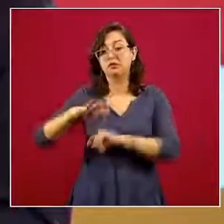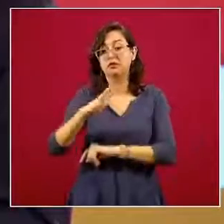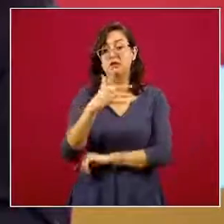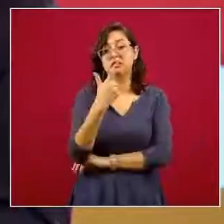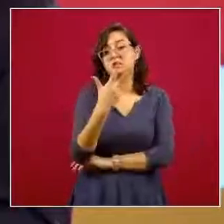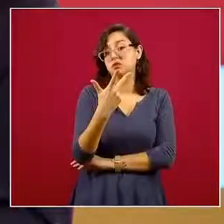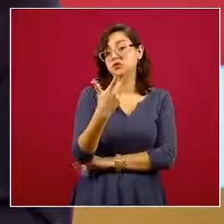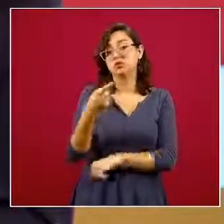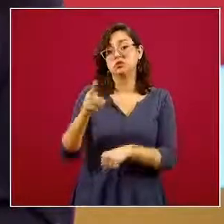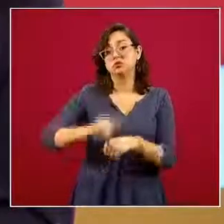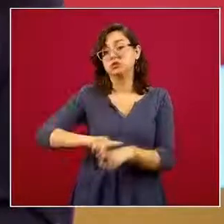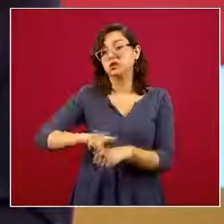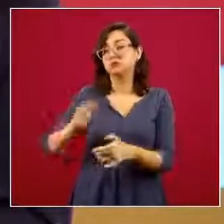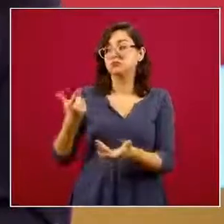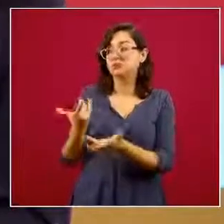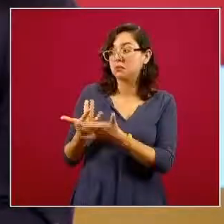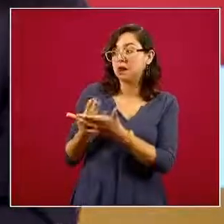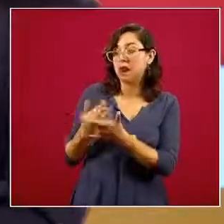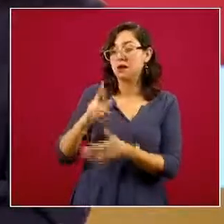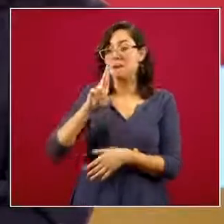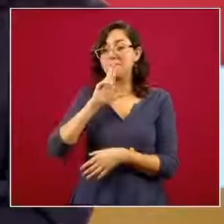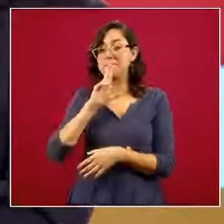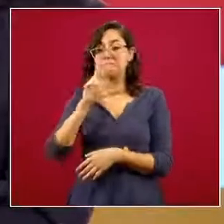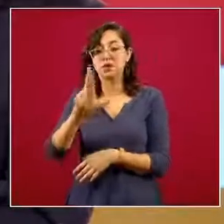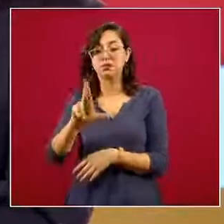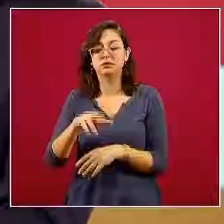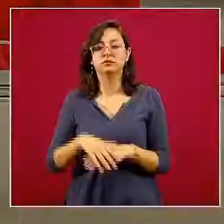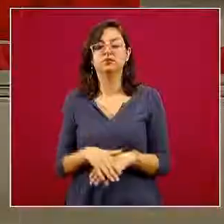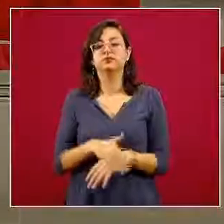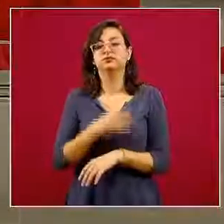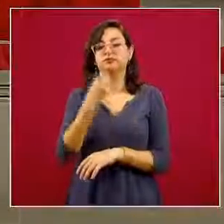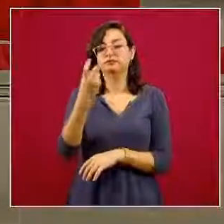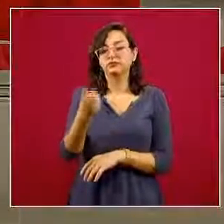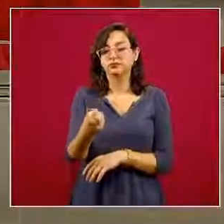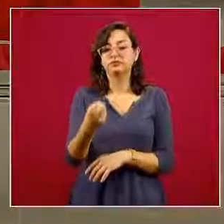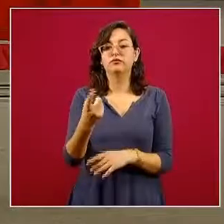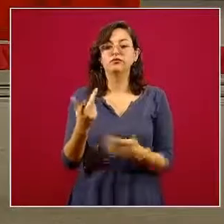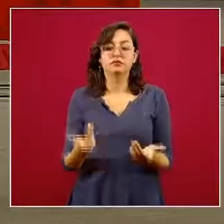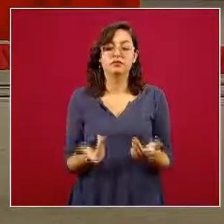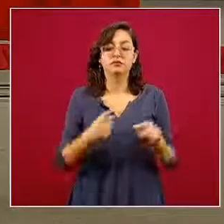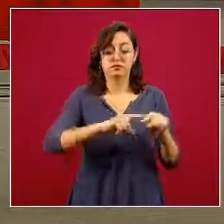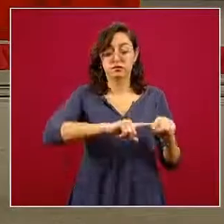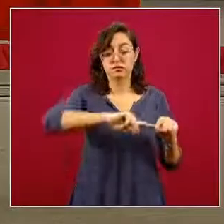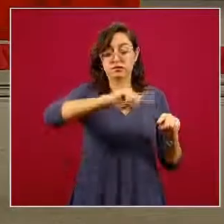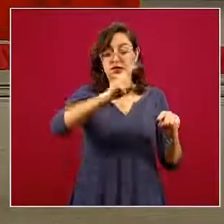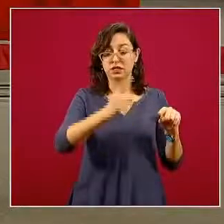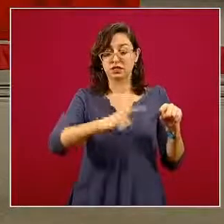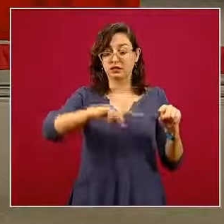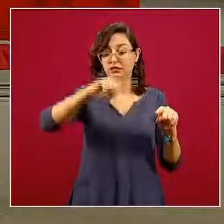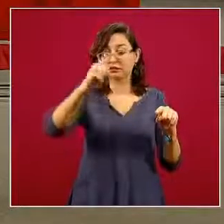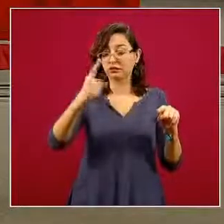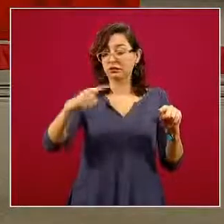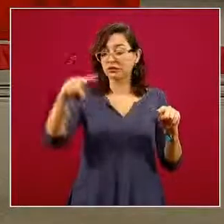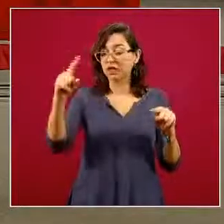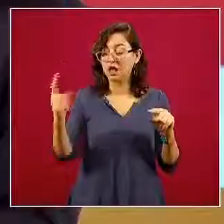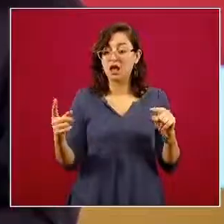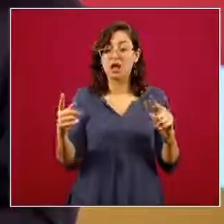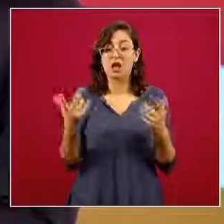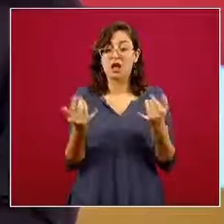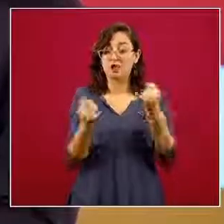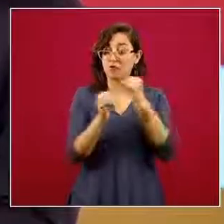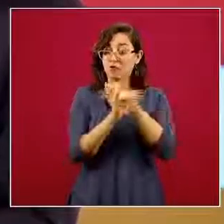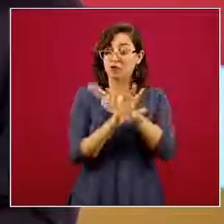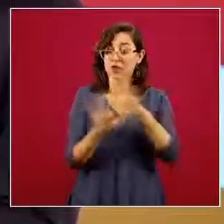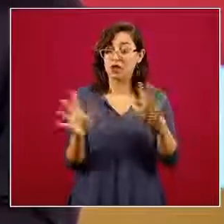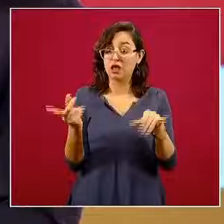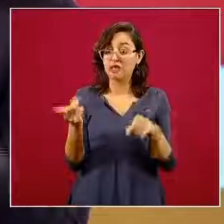de 7 u 8 días. Por esa razón, lo hemos dicho aquí, las curvas epidémicas nunca consideramos informativo